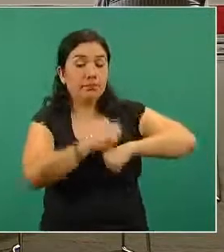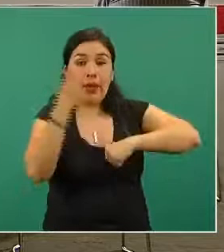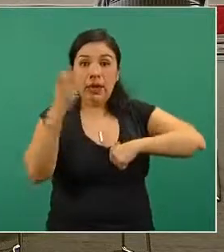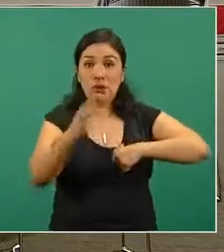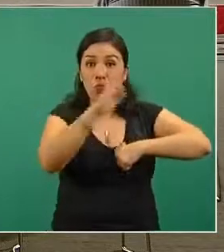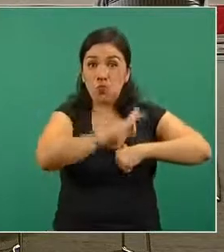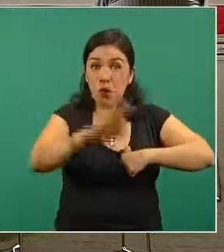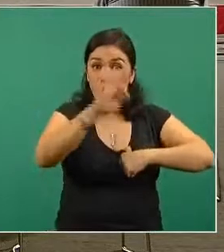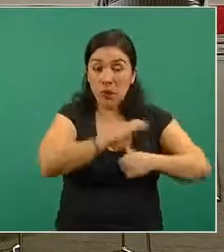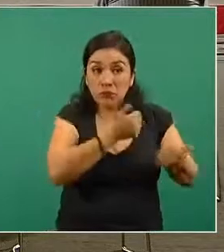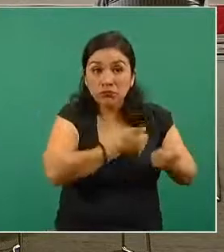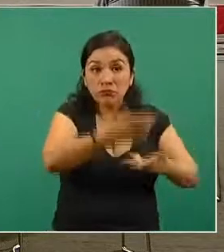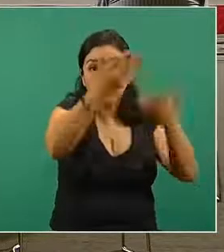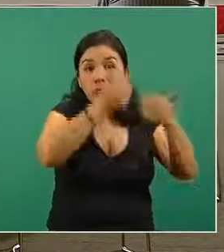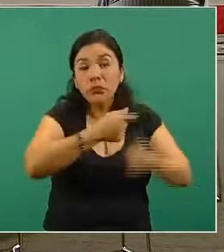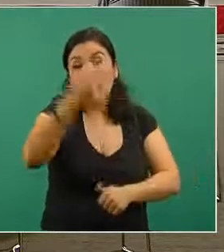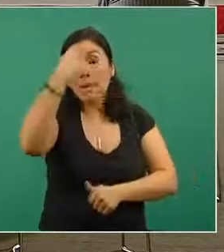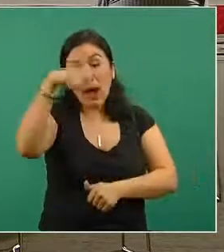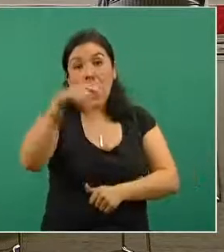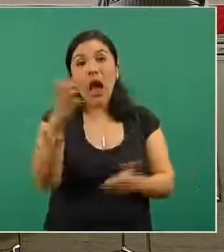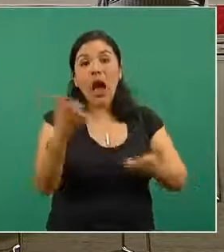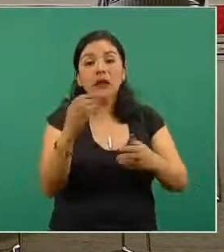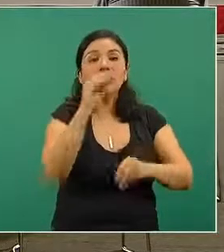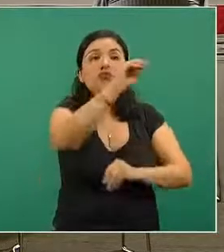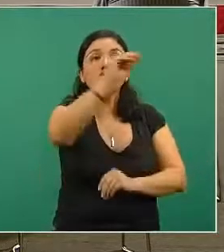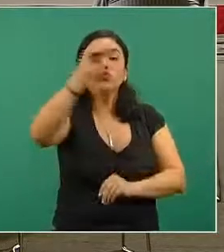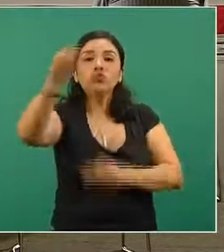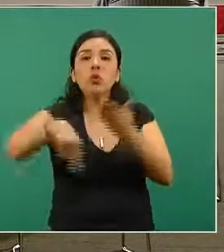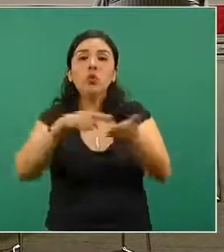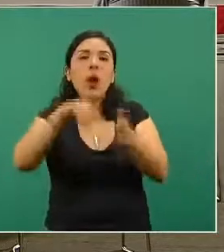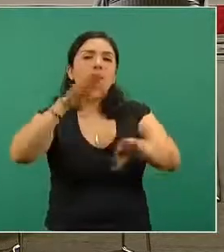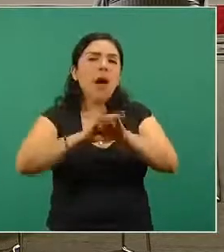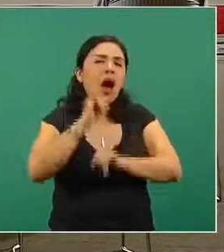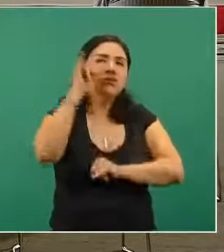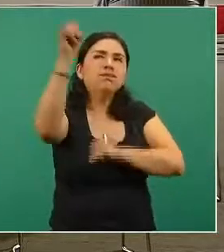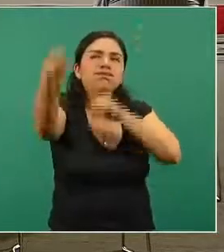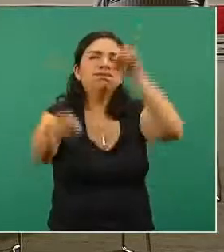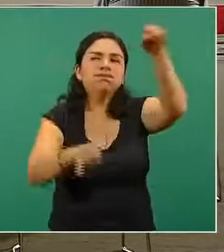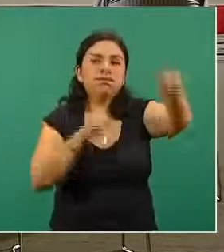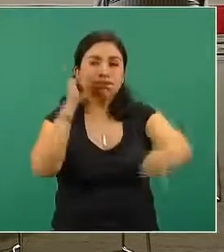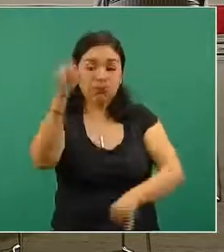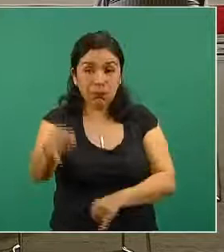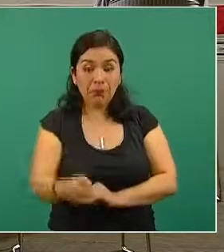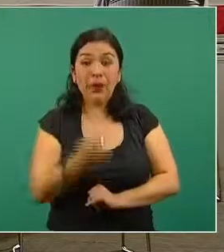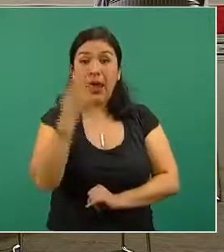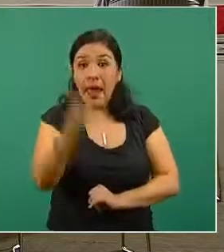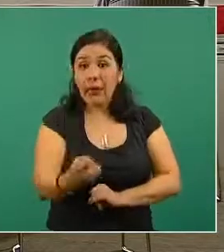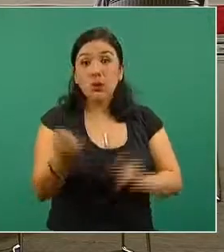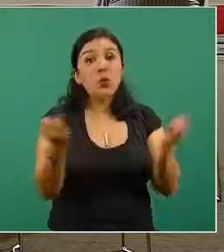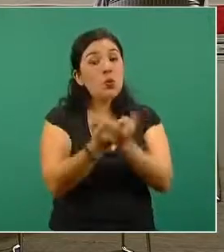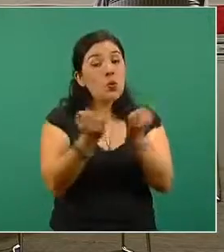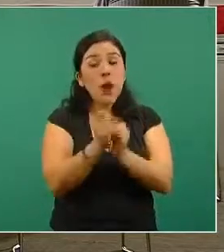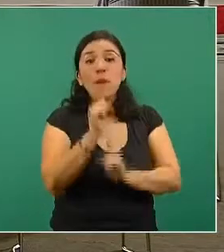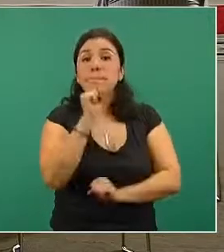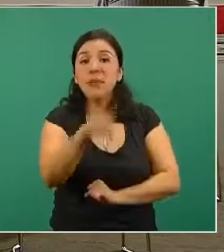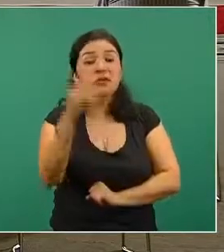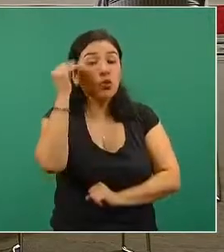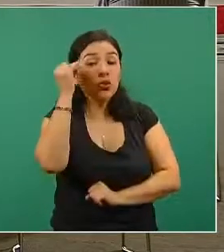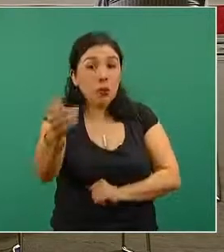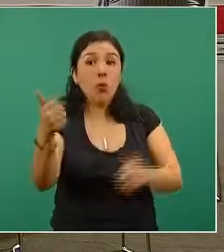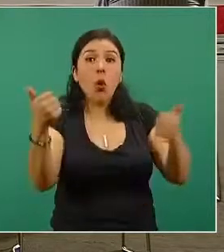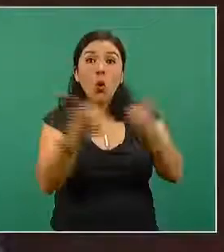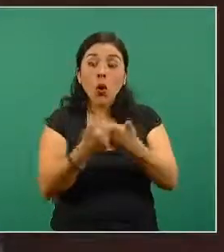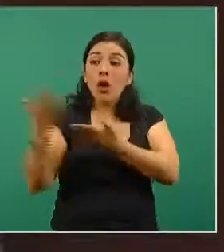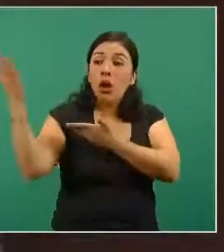permite, poder llegar también a las zonas más rurales. Y así de manera simultánea con los embarques